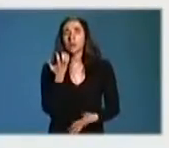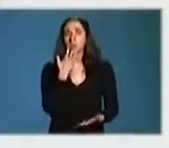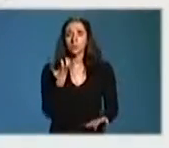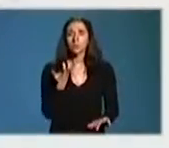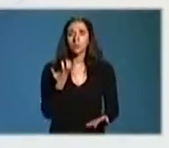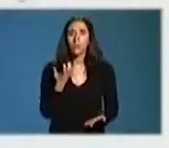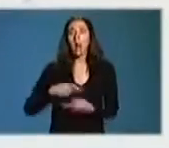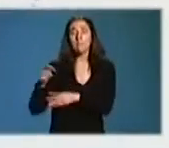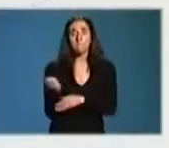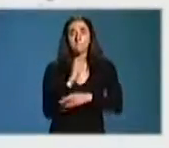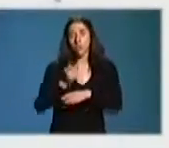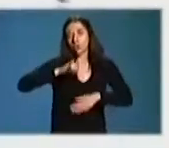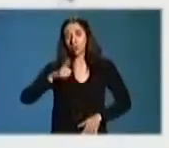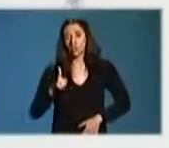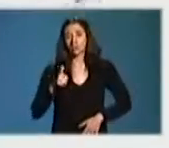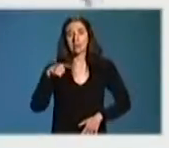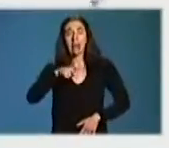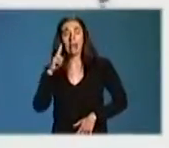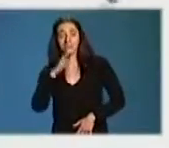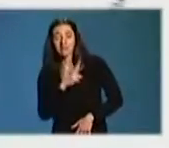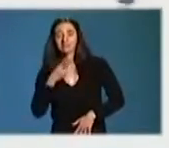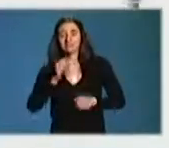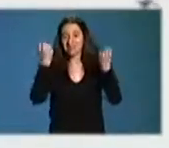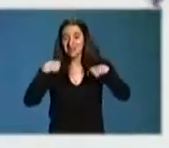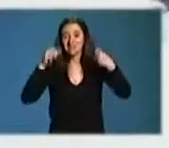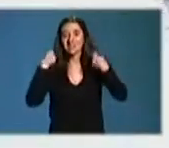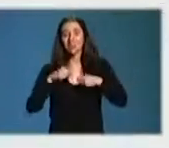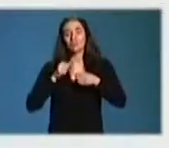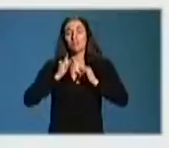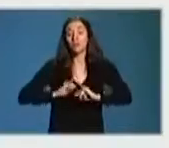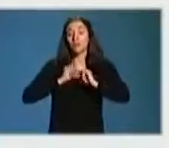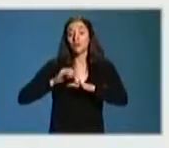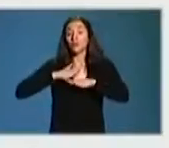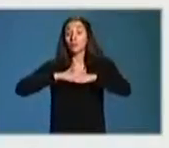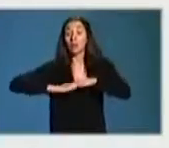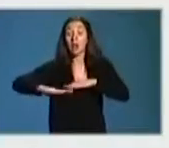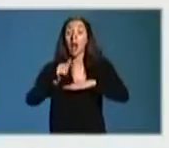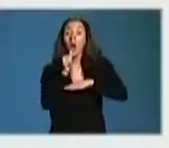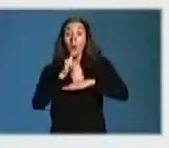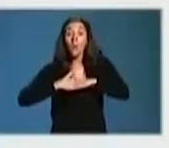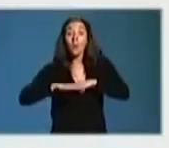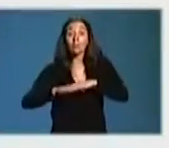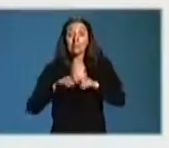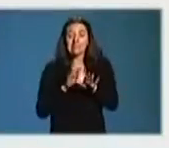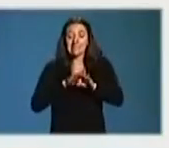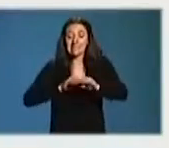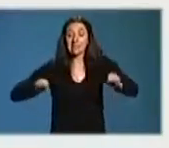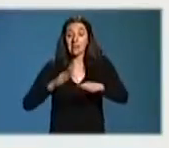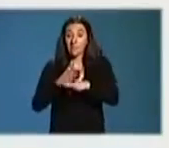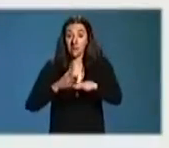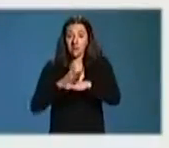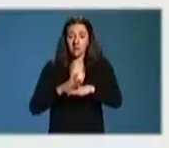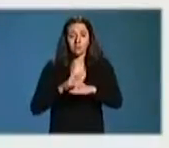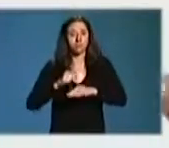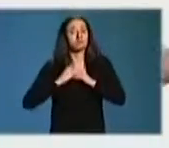tenemos europa del sur que traen aquí los rapaces practicando la que pues eso que son paseos por el polo río con estas tablas no sabe son unas tablas muy estables